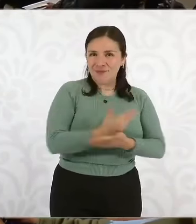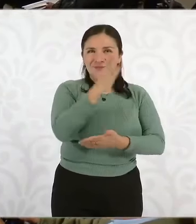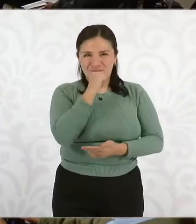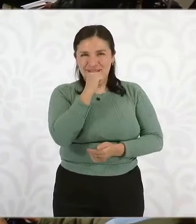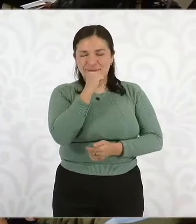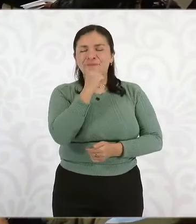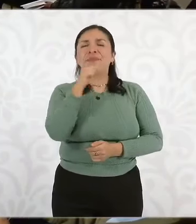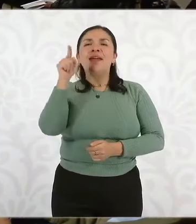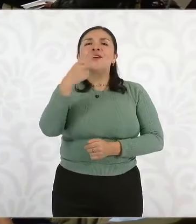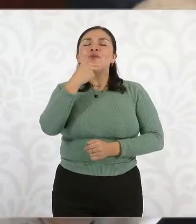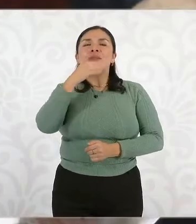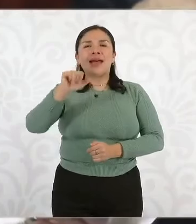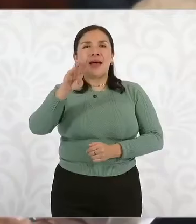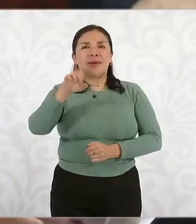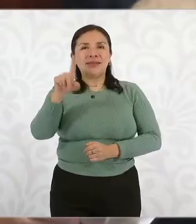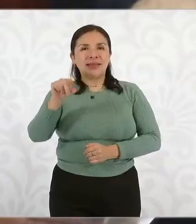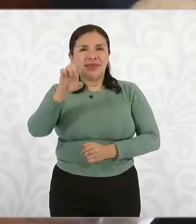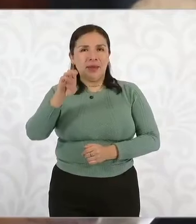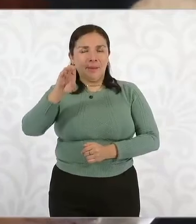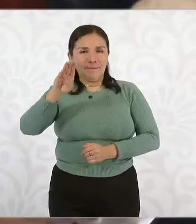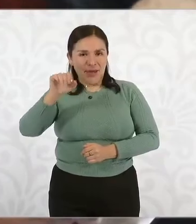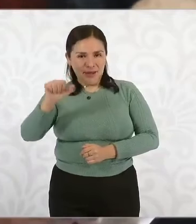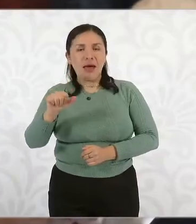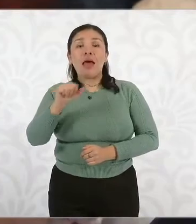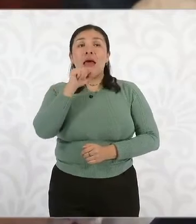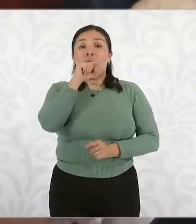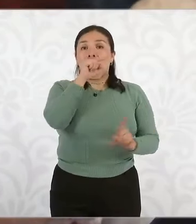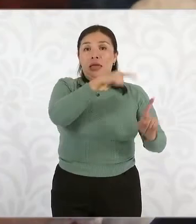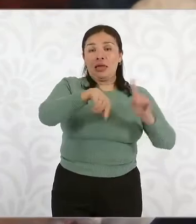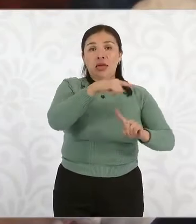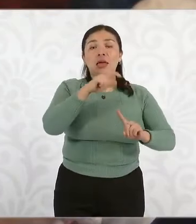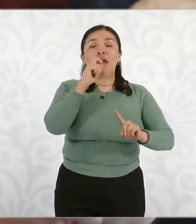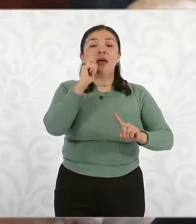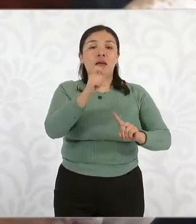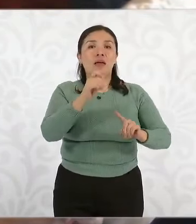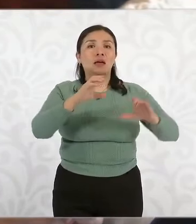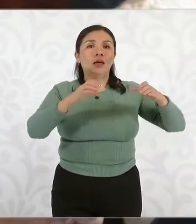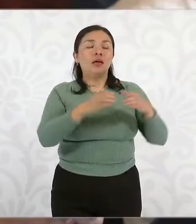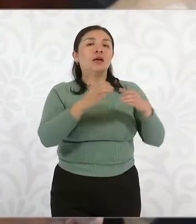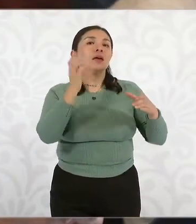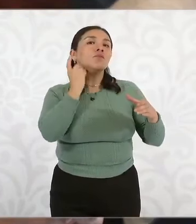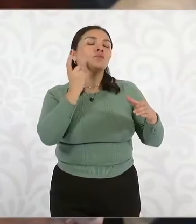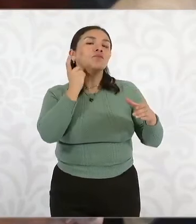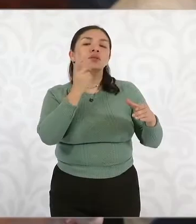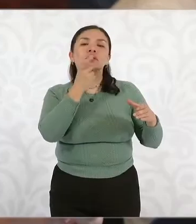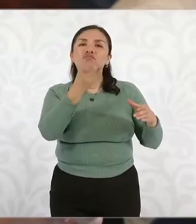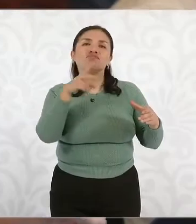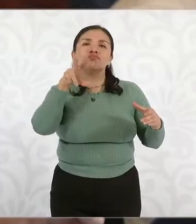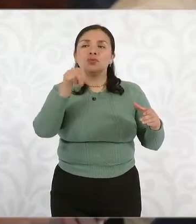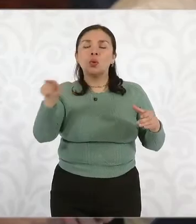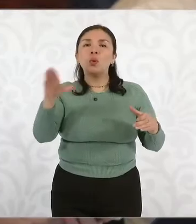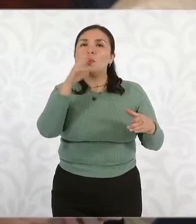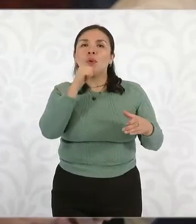determinó que no podía ser candidato a diputado plurinominal en la pasada elección. Usted recordará que buscó ser candidato.